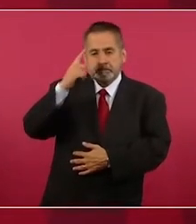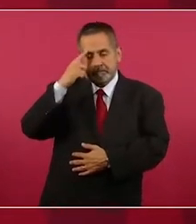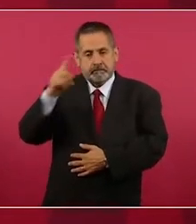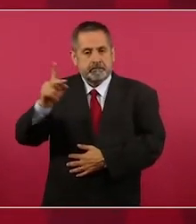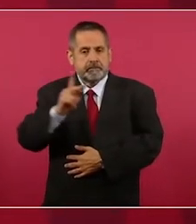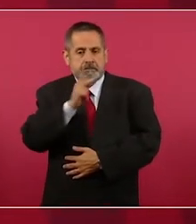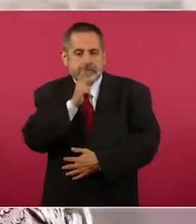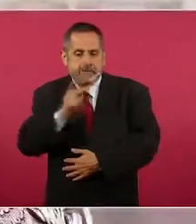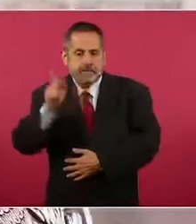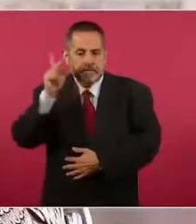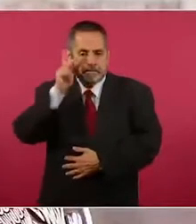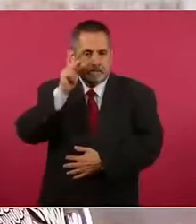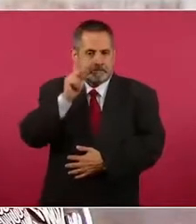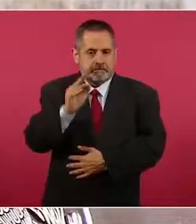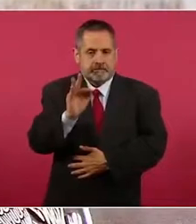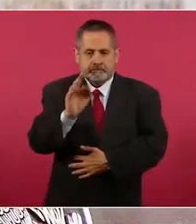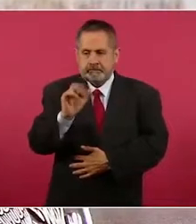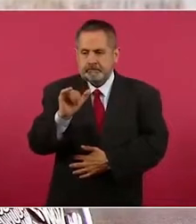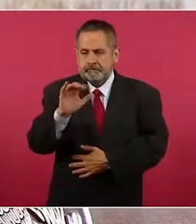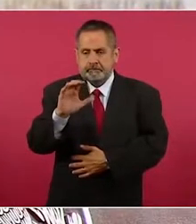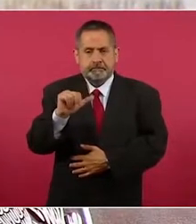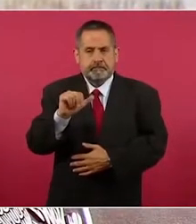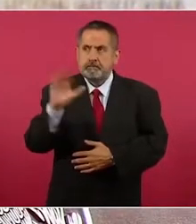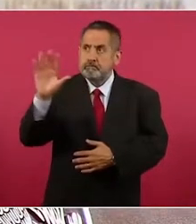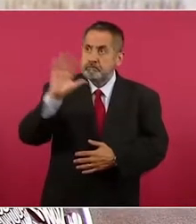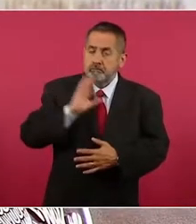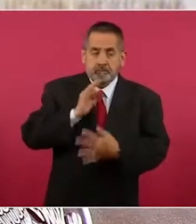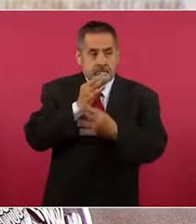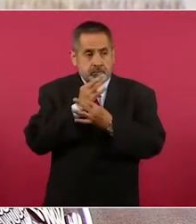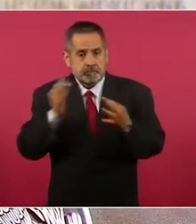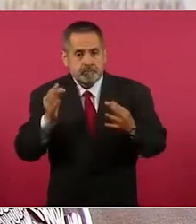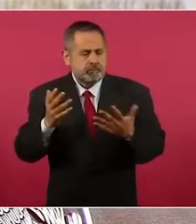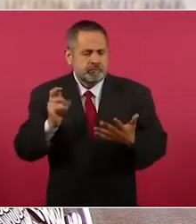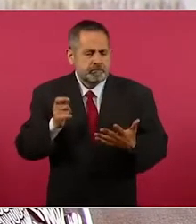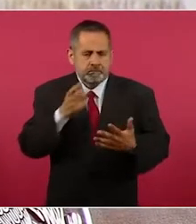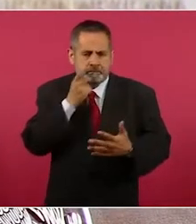situación muy difícil, dolorosa,